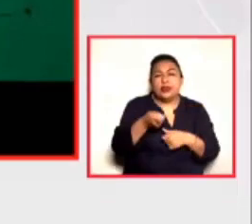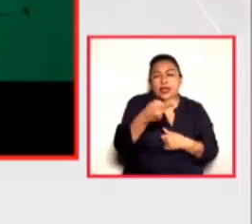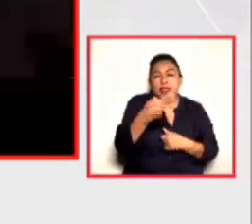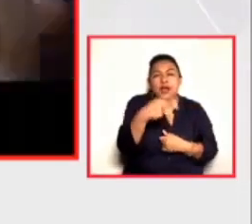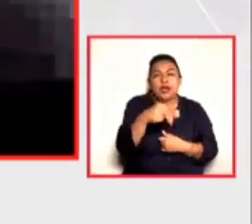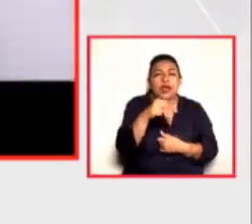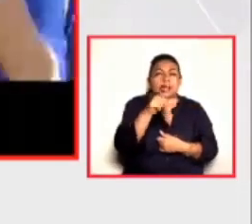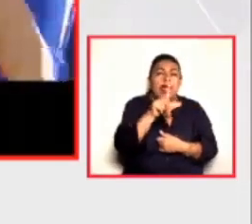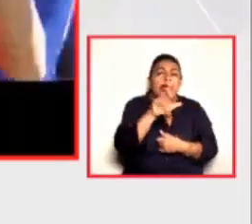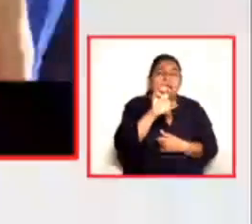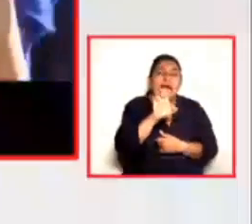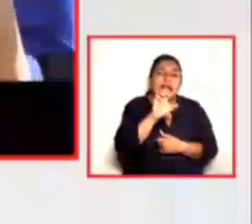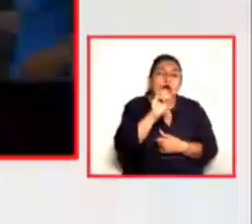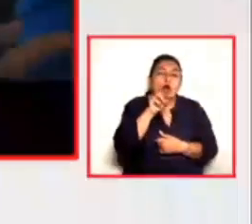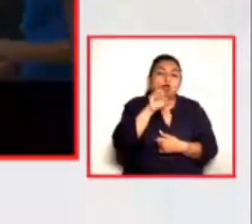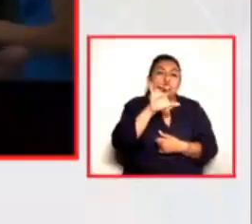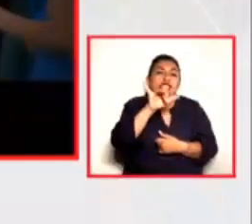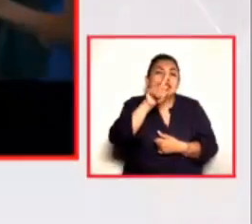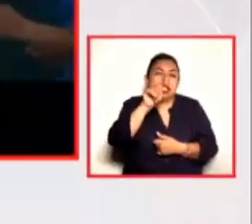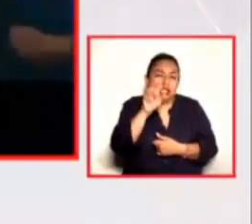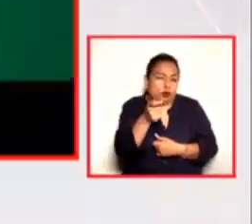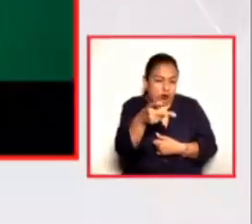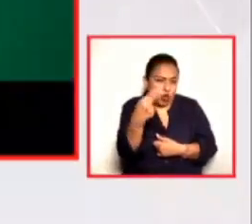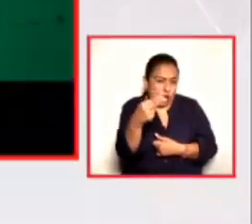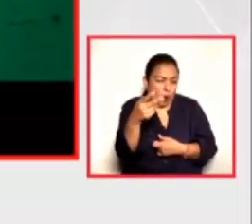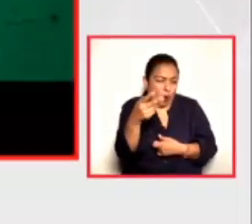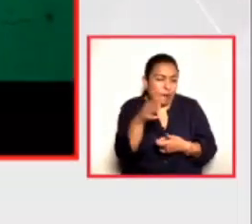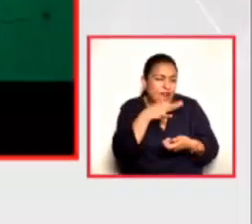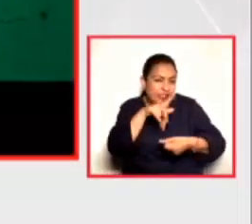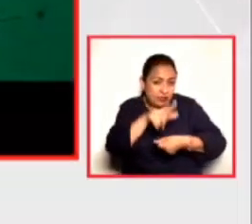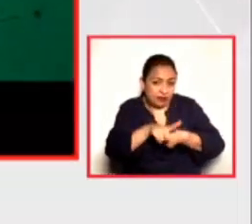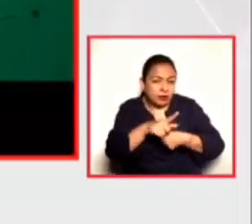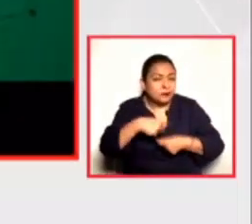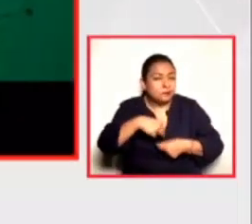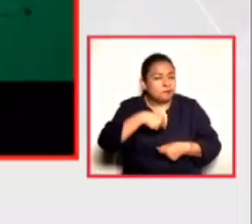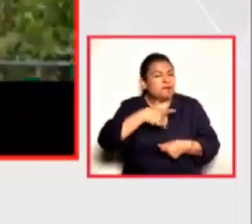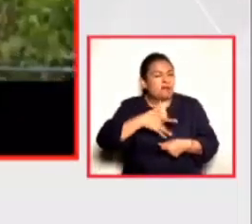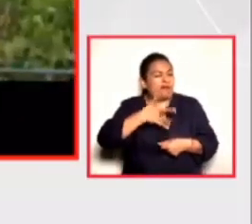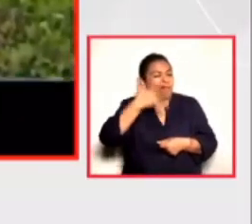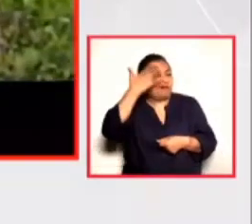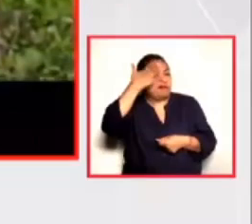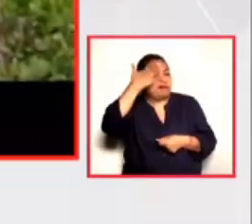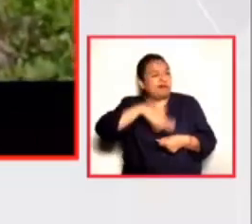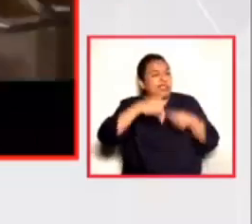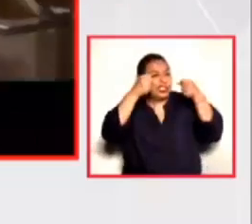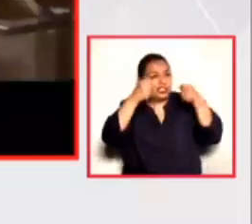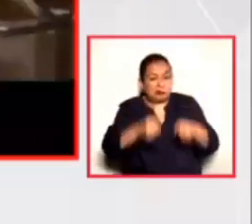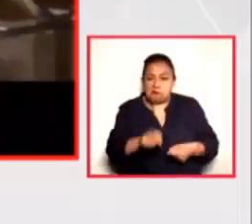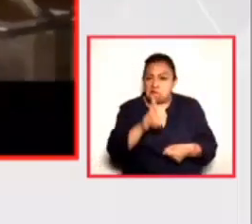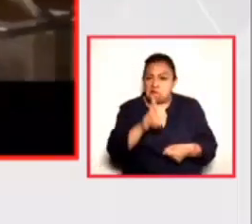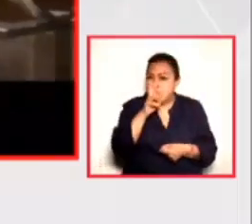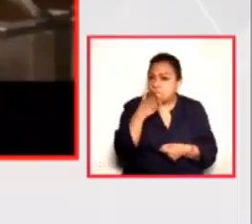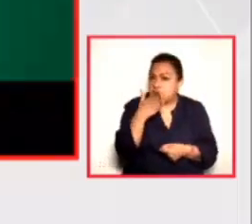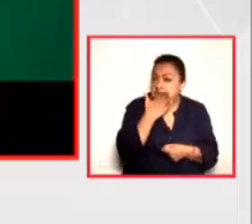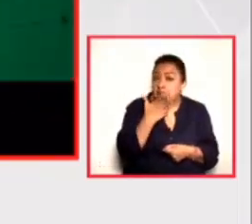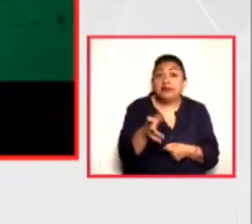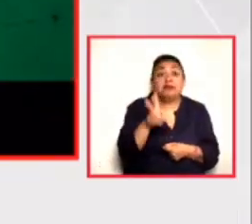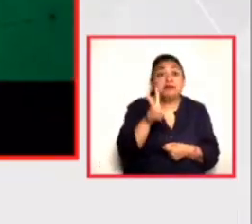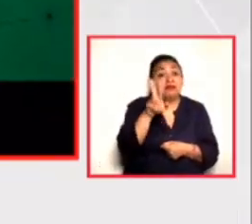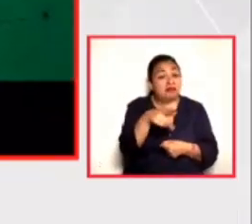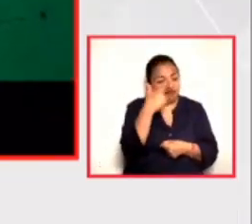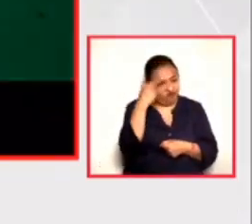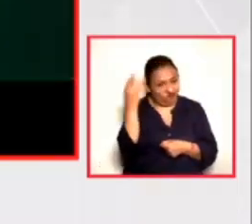que sería en italiano. Bueno, pues estábamos seguros de que tendría muy, muy buen resultado, y efectivamente